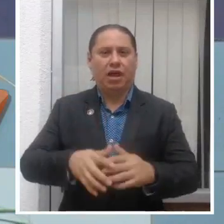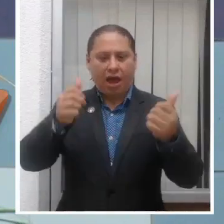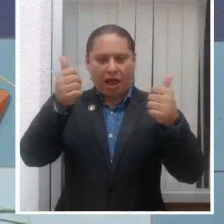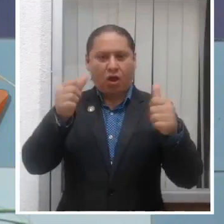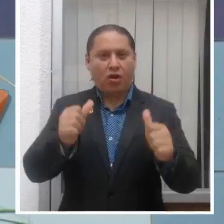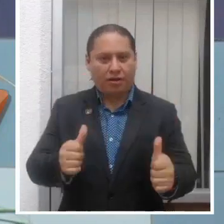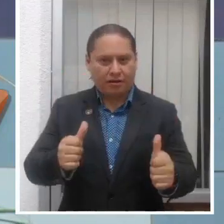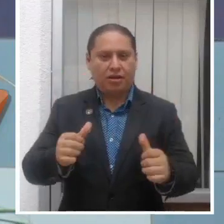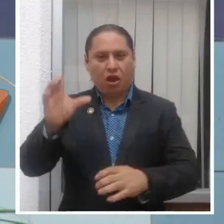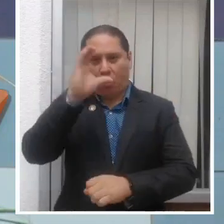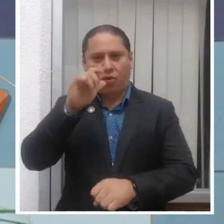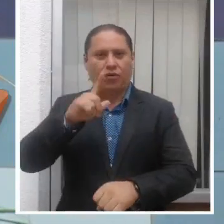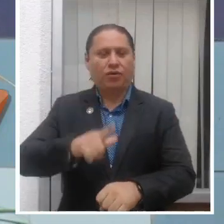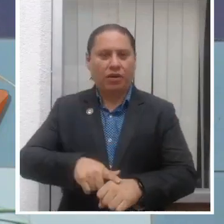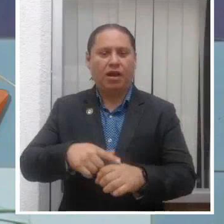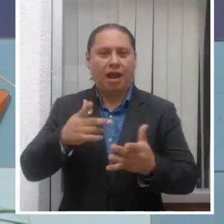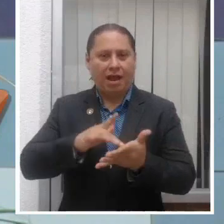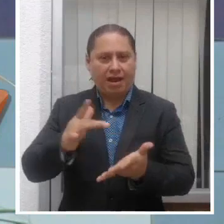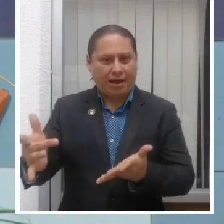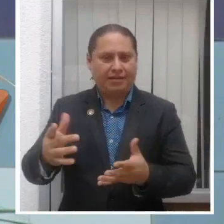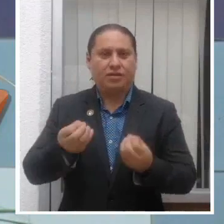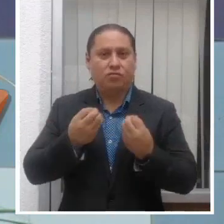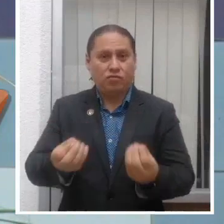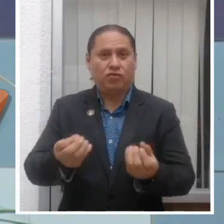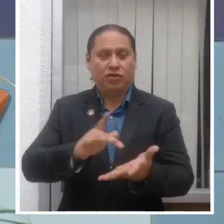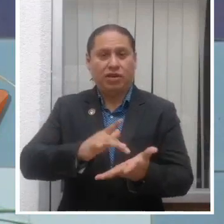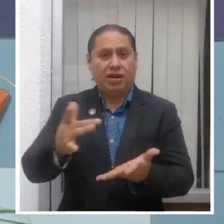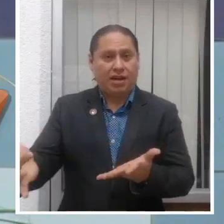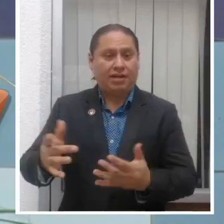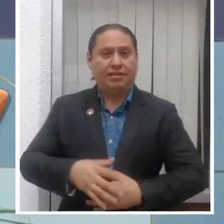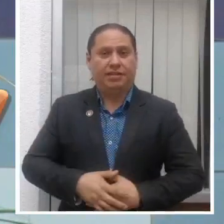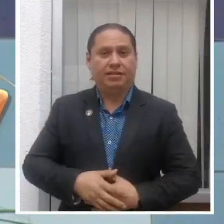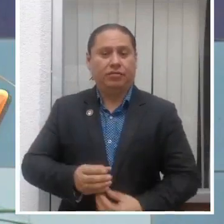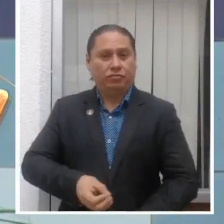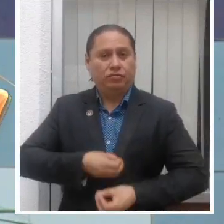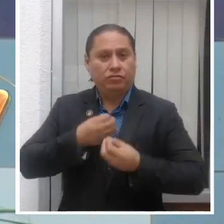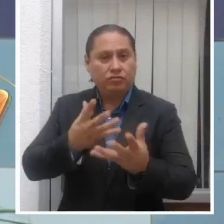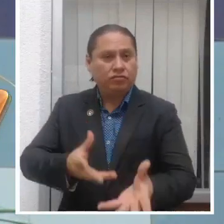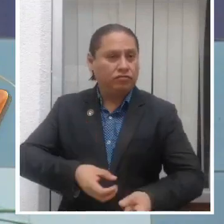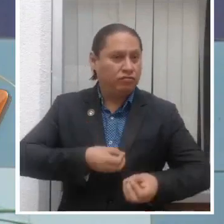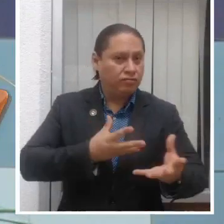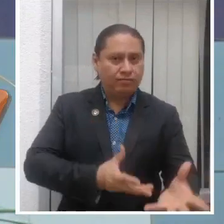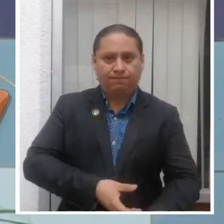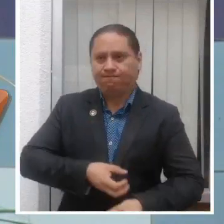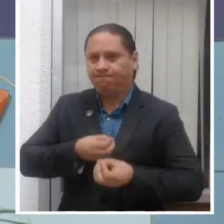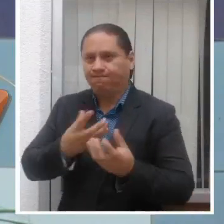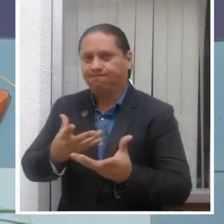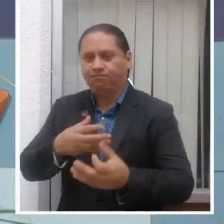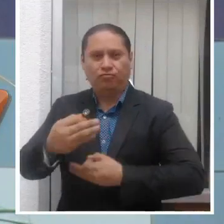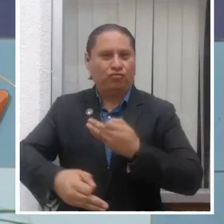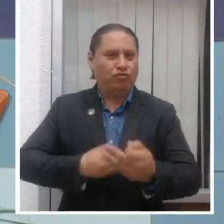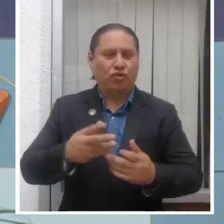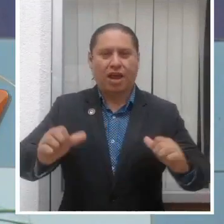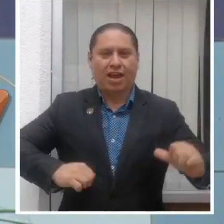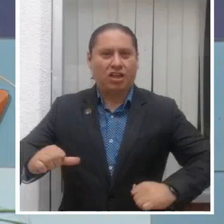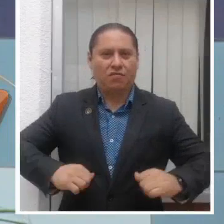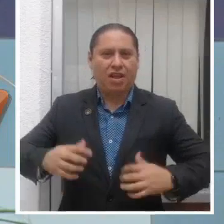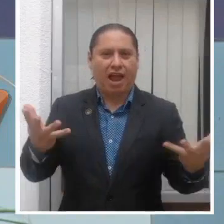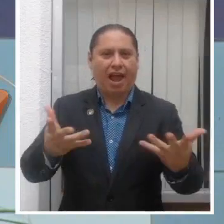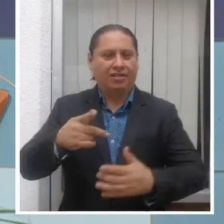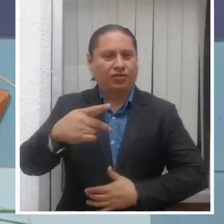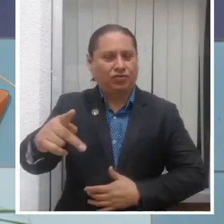Cultura. Gracias, maestro. Y muchas gracias por seguir compartiendo esas actividades conmigo en todo momento que usted